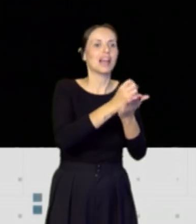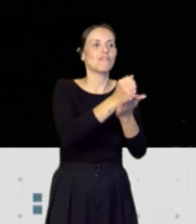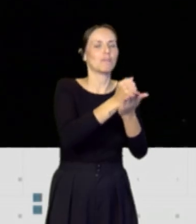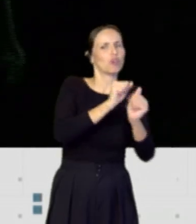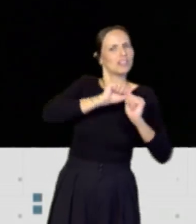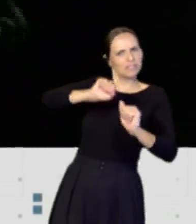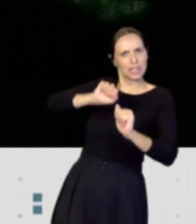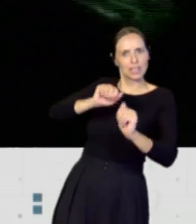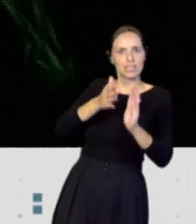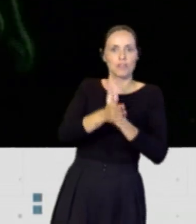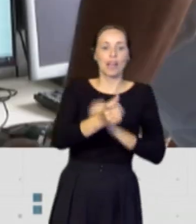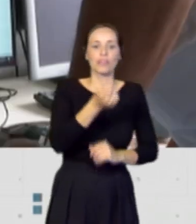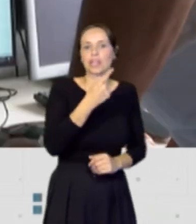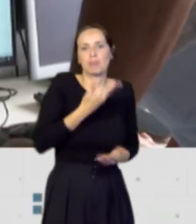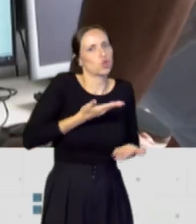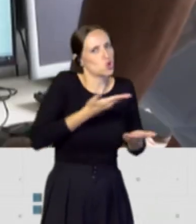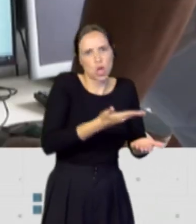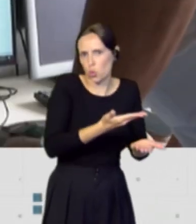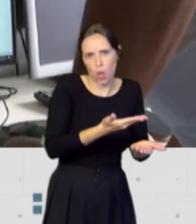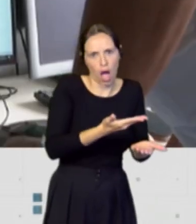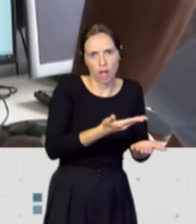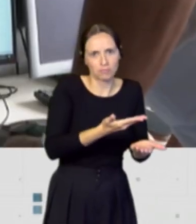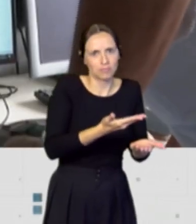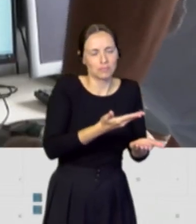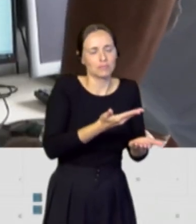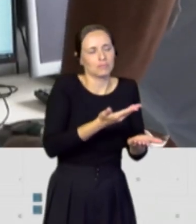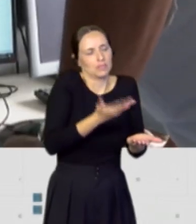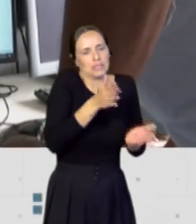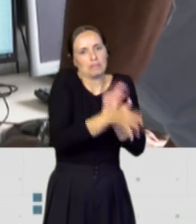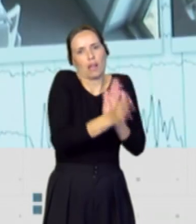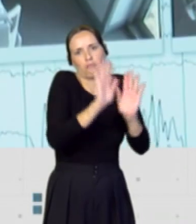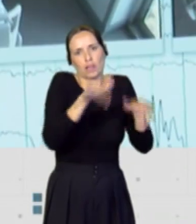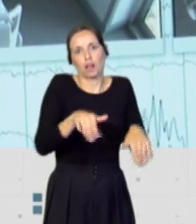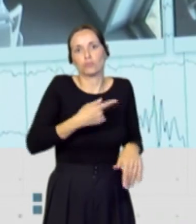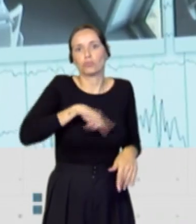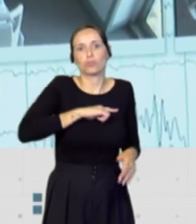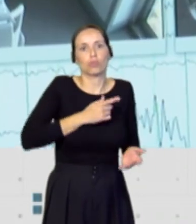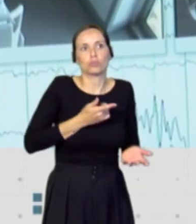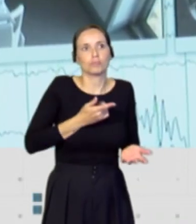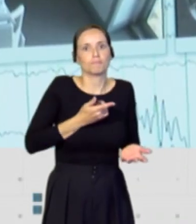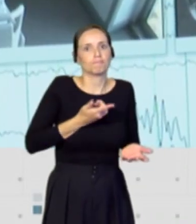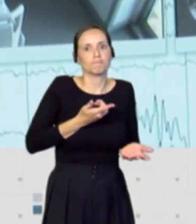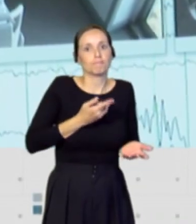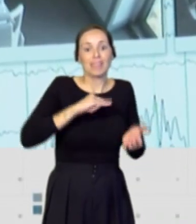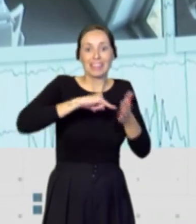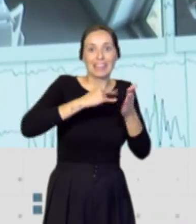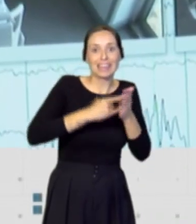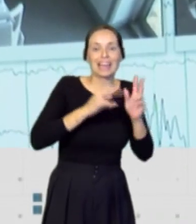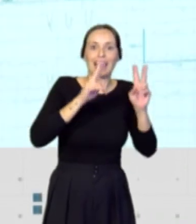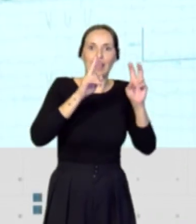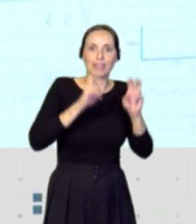o refractaria al tratamiento médico, ya es cuando activamos digamos, todas estas técnicas de radiología,